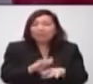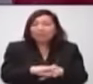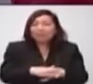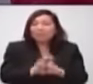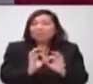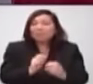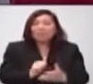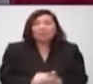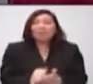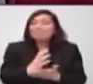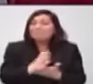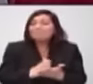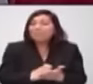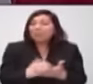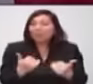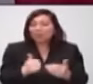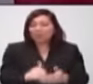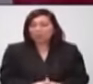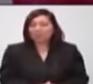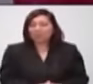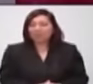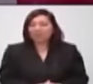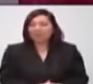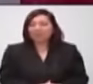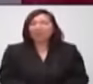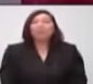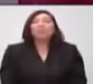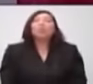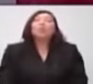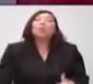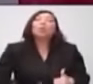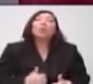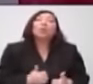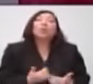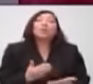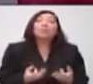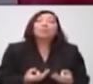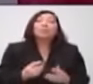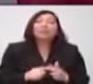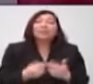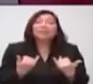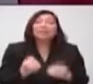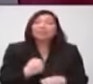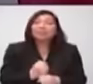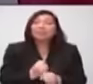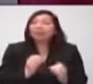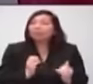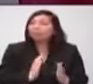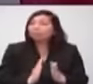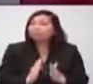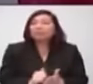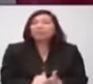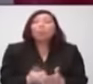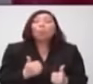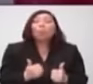de riesgos, menos lo de la recreación. ¿Cuál ha sido el presupuesto de inicio de la obra de bypass?